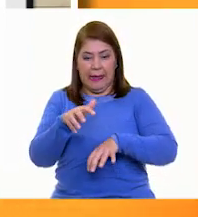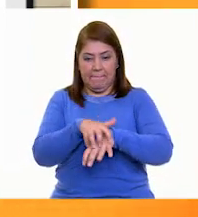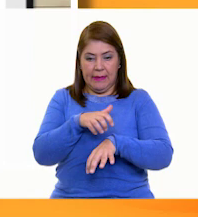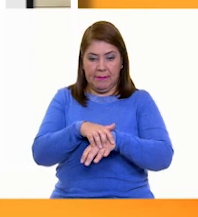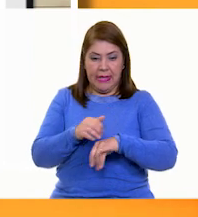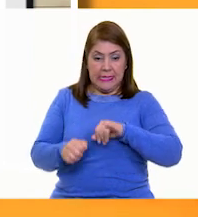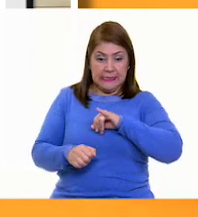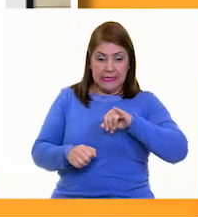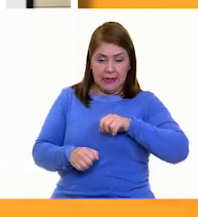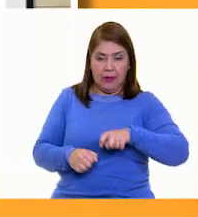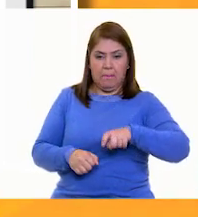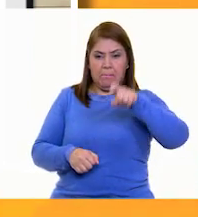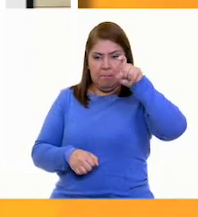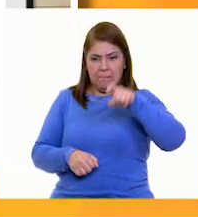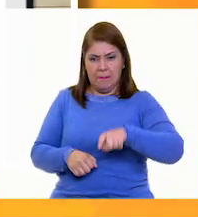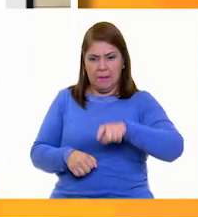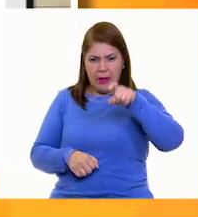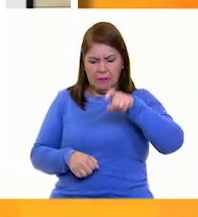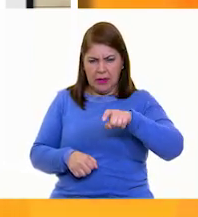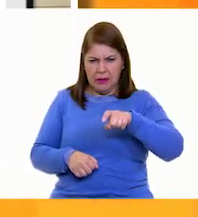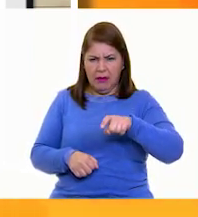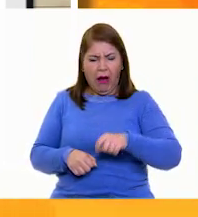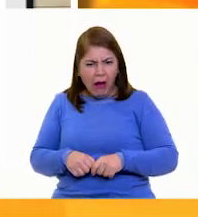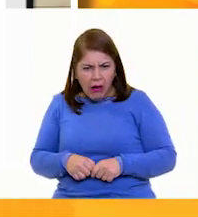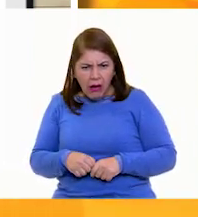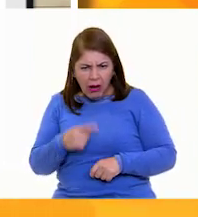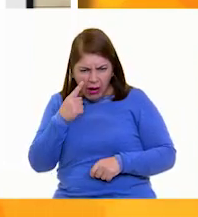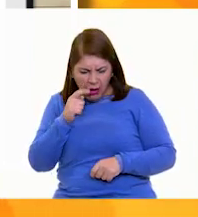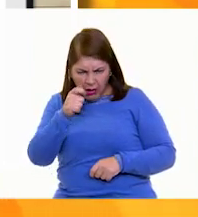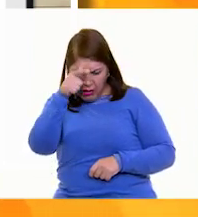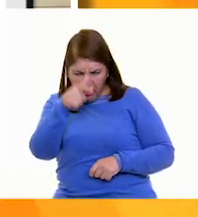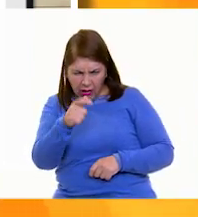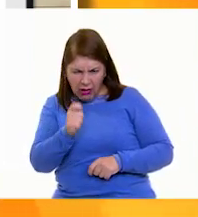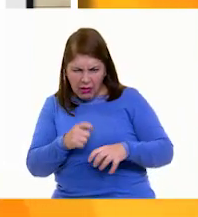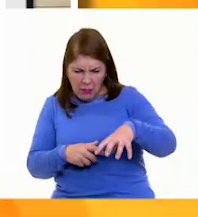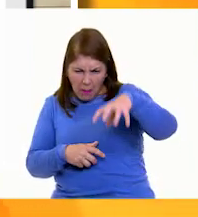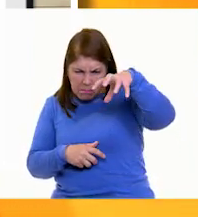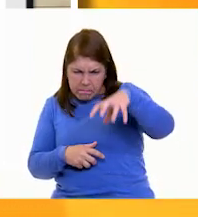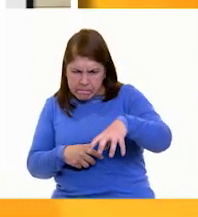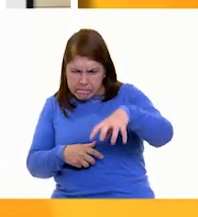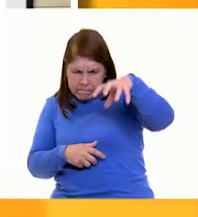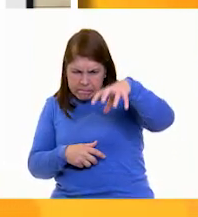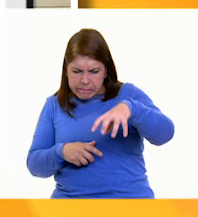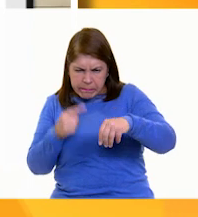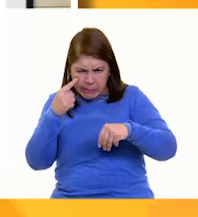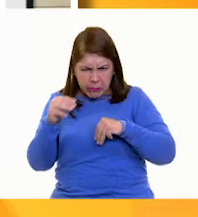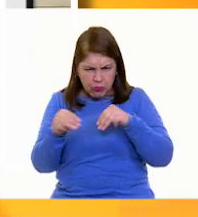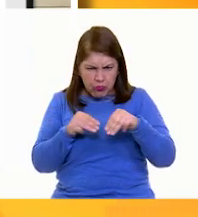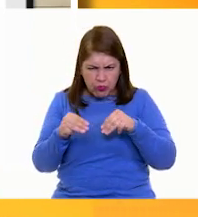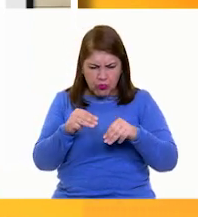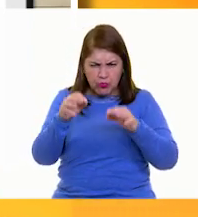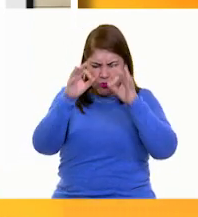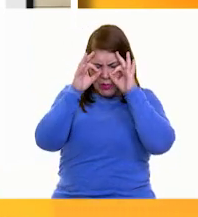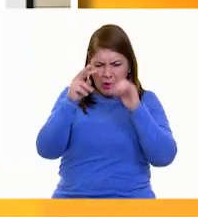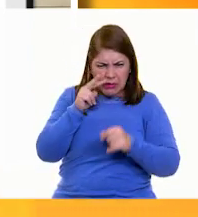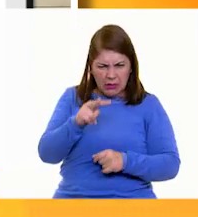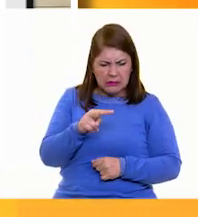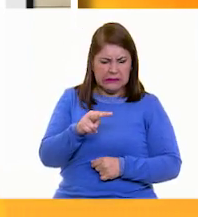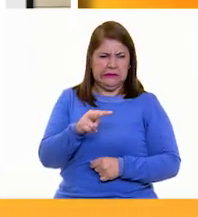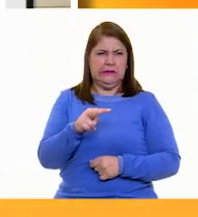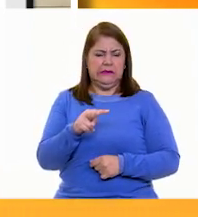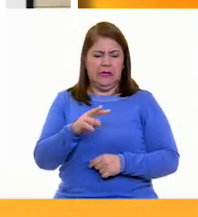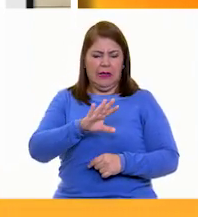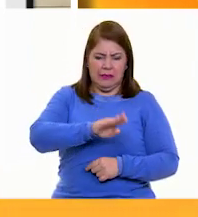hacia arriba y hacia abajo. ¡Ahora se mueve el otro bulto! Chilló Búho. Búho quitó